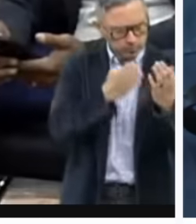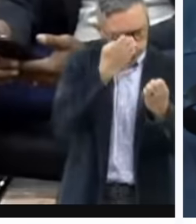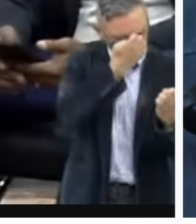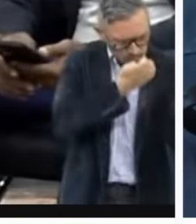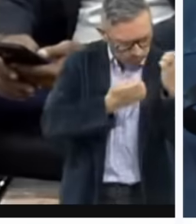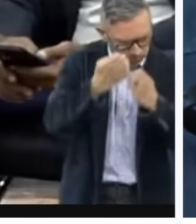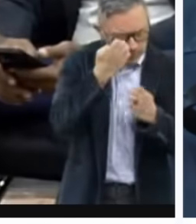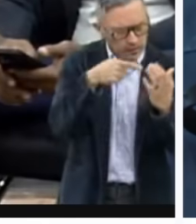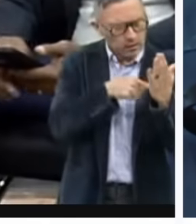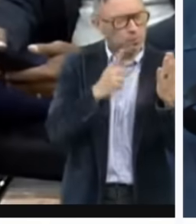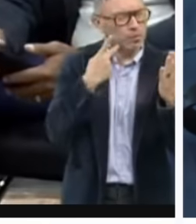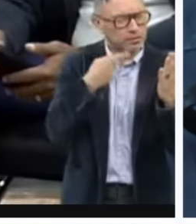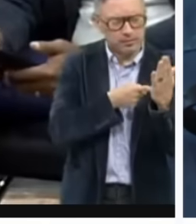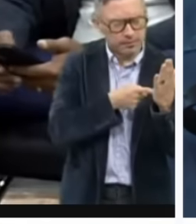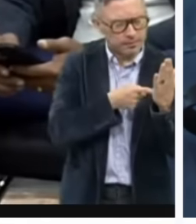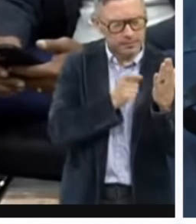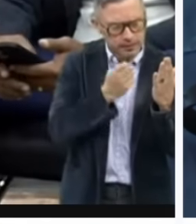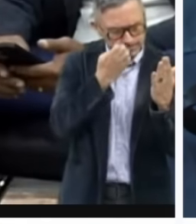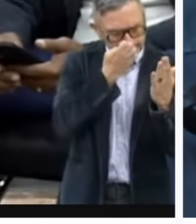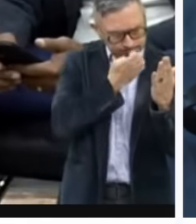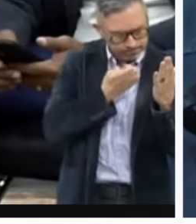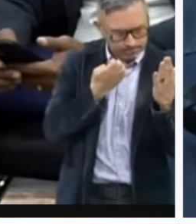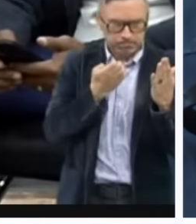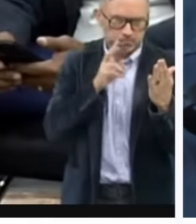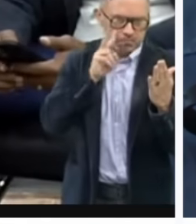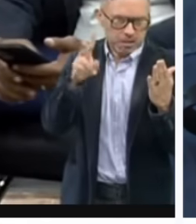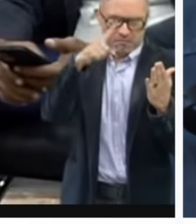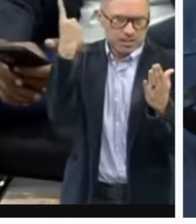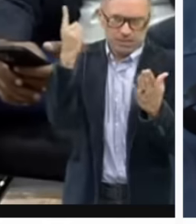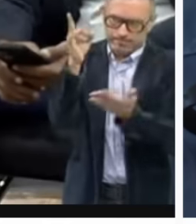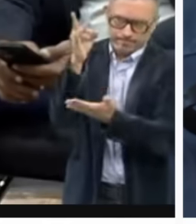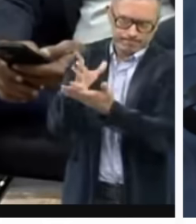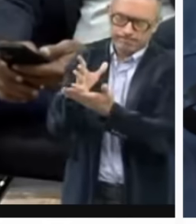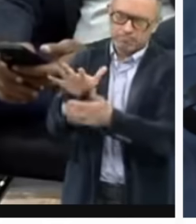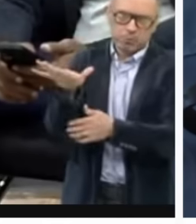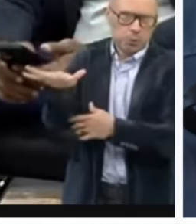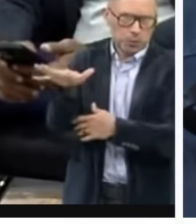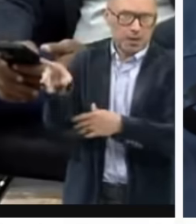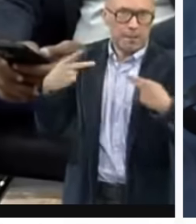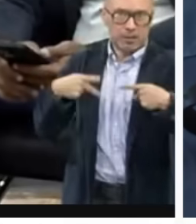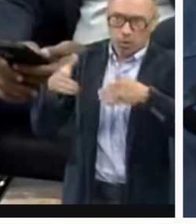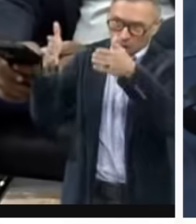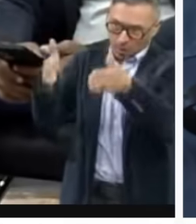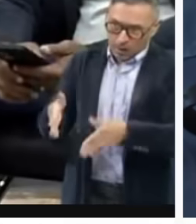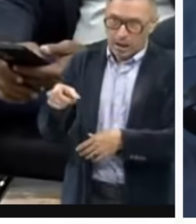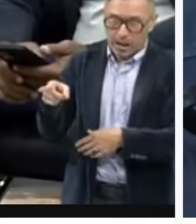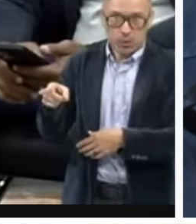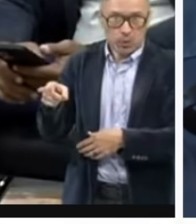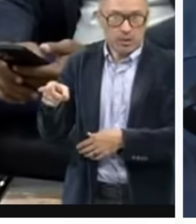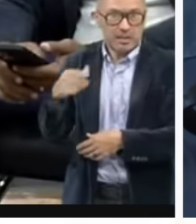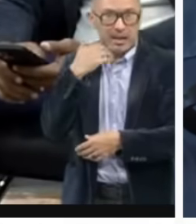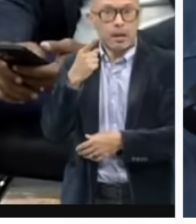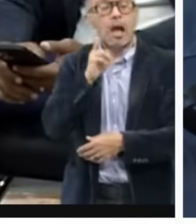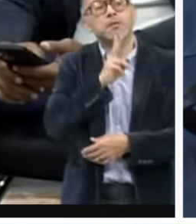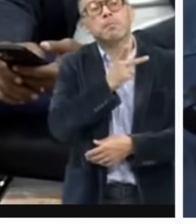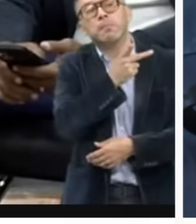perspectiva política, pues evidentemente que este personaje va a ir o pretende ir, por eso hace esta consulta,